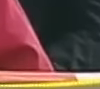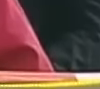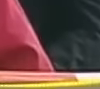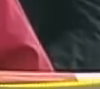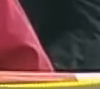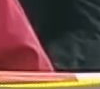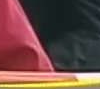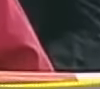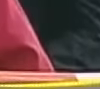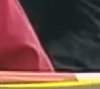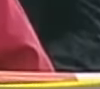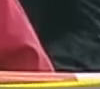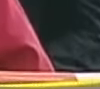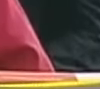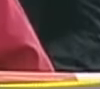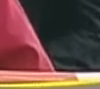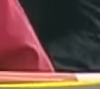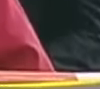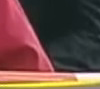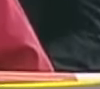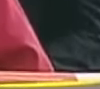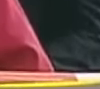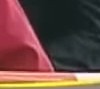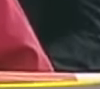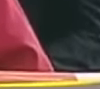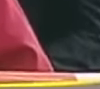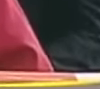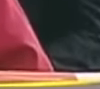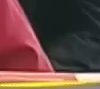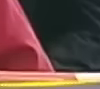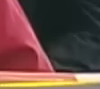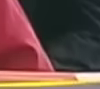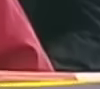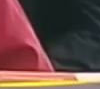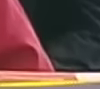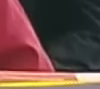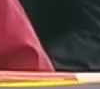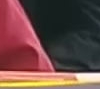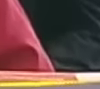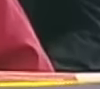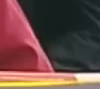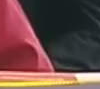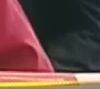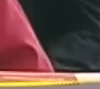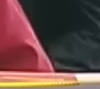la negociación se ve seriamente